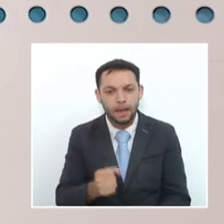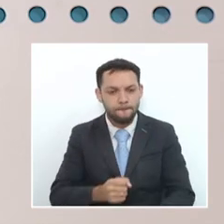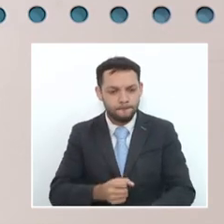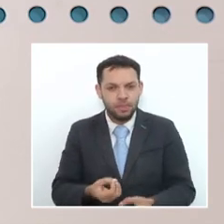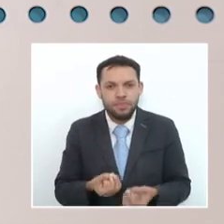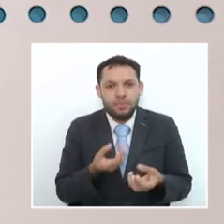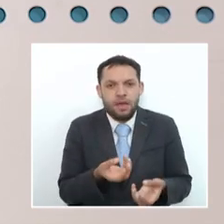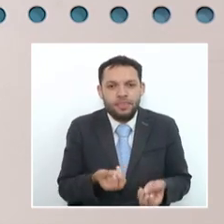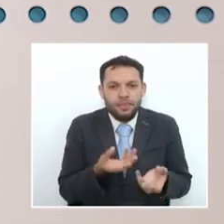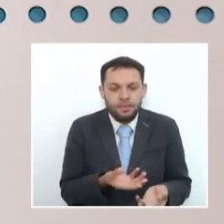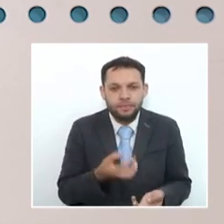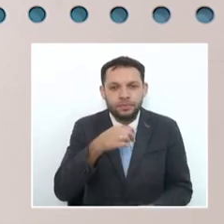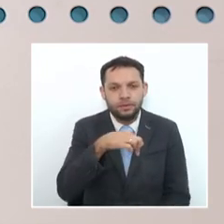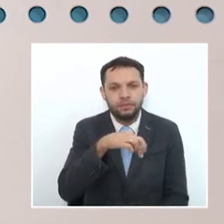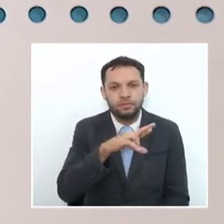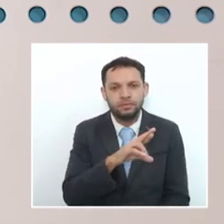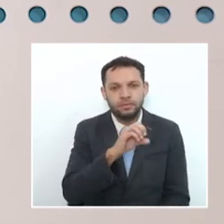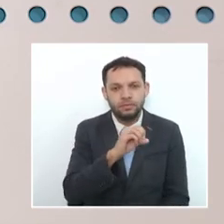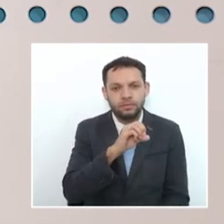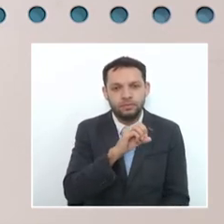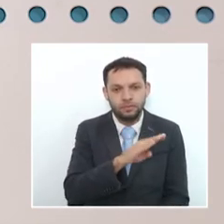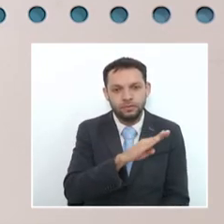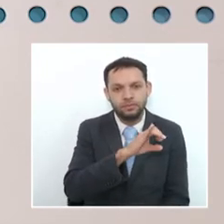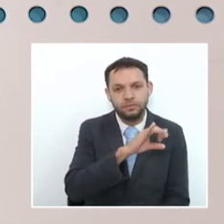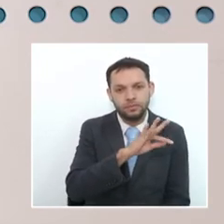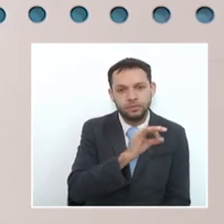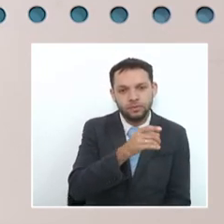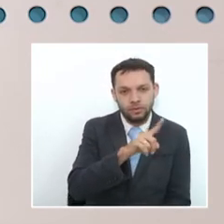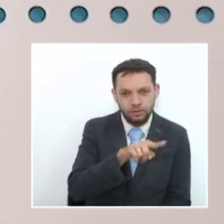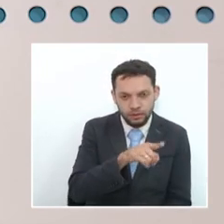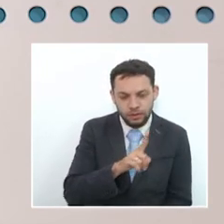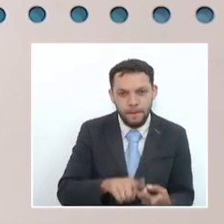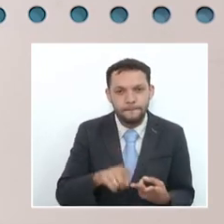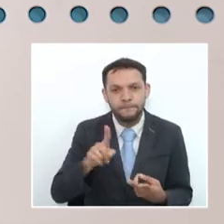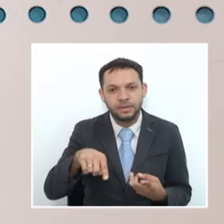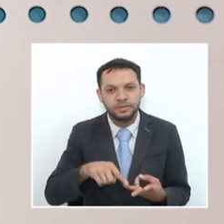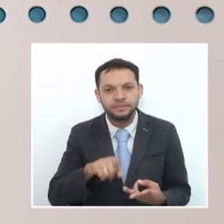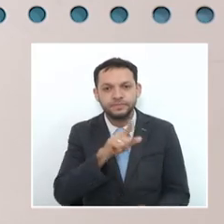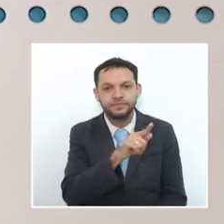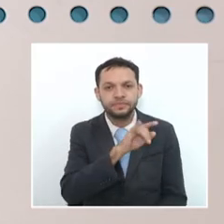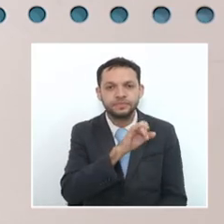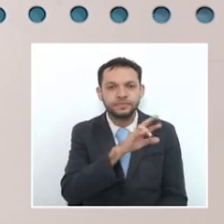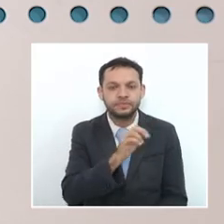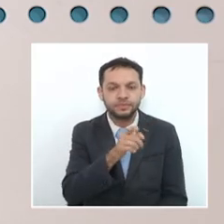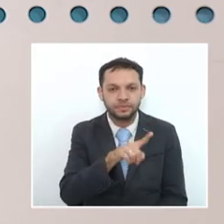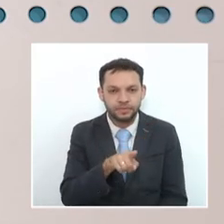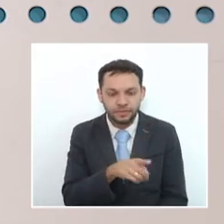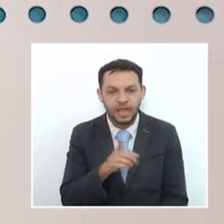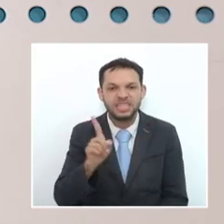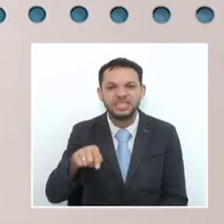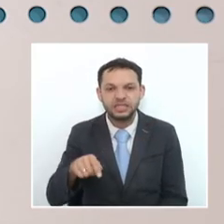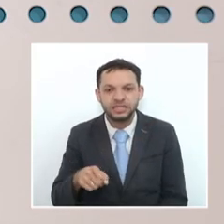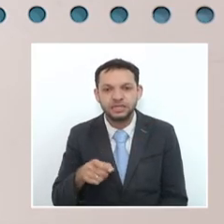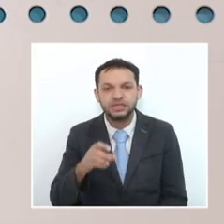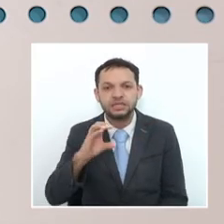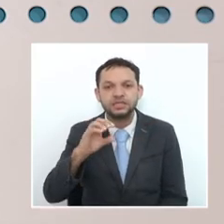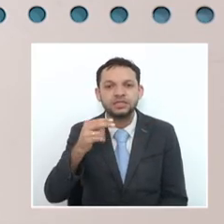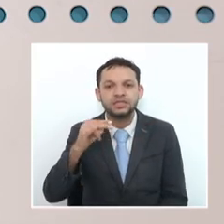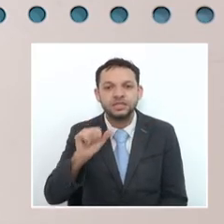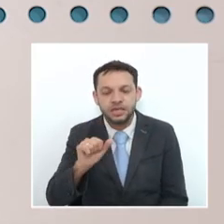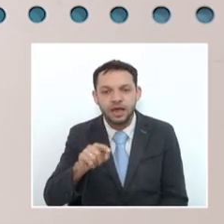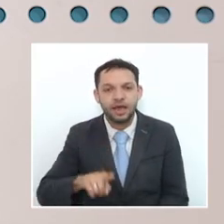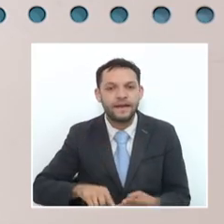dar un alto contenido en fibra. Hay que remojarle chía, por ejemplo, y darle remolacha,